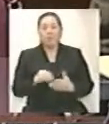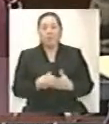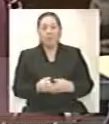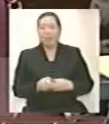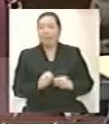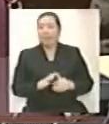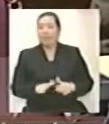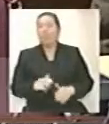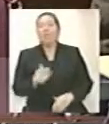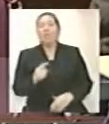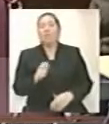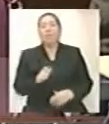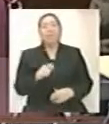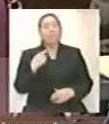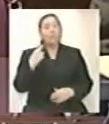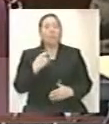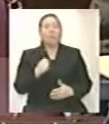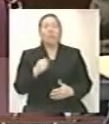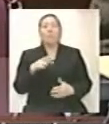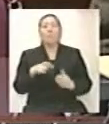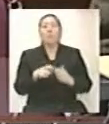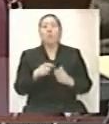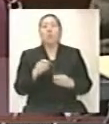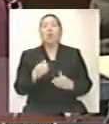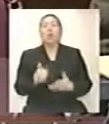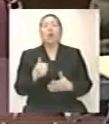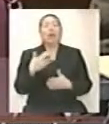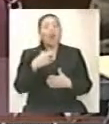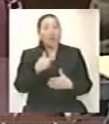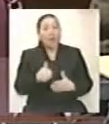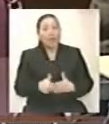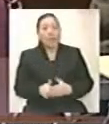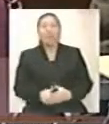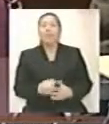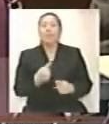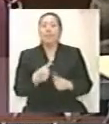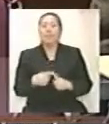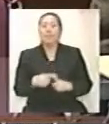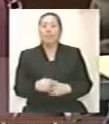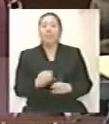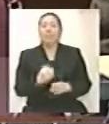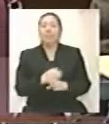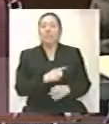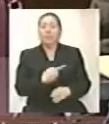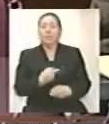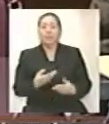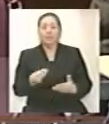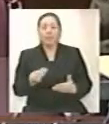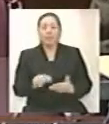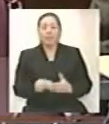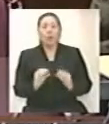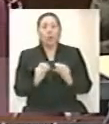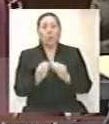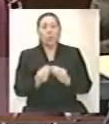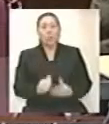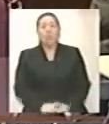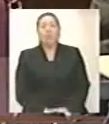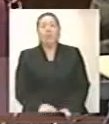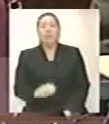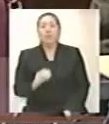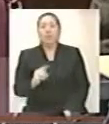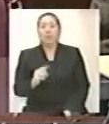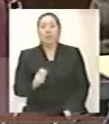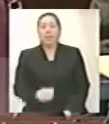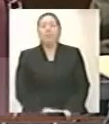recuperan tierras, Andahuaylas, Puno, Cusco, Pasco, Junín, Piura, Ancash, etc. Se fortalecen internamente los gremios sindicales de la CGTP